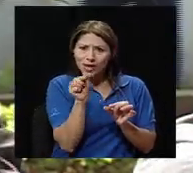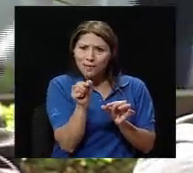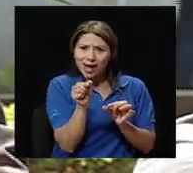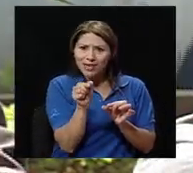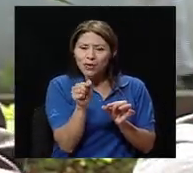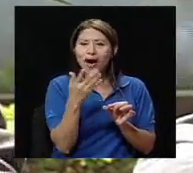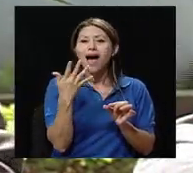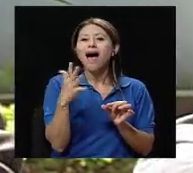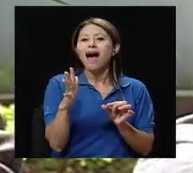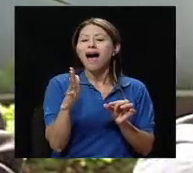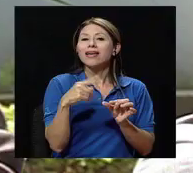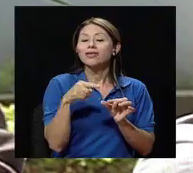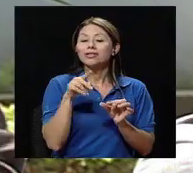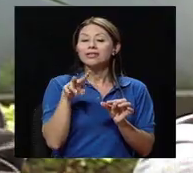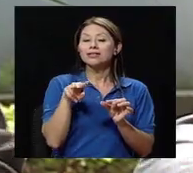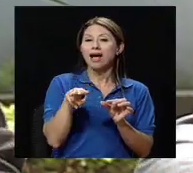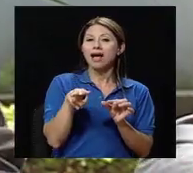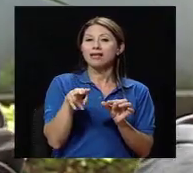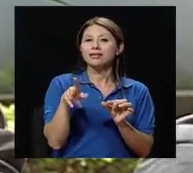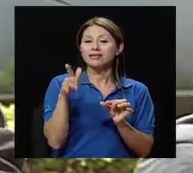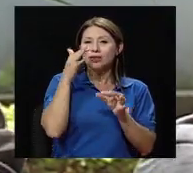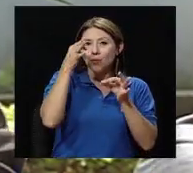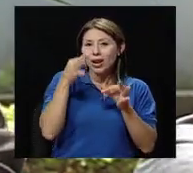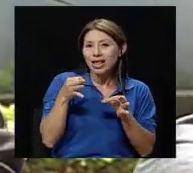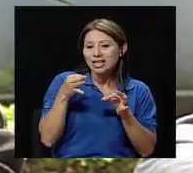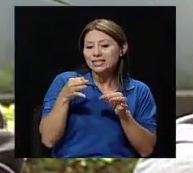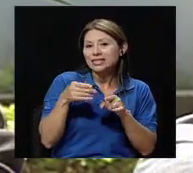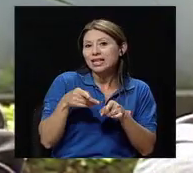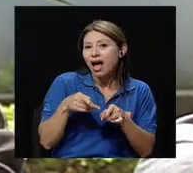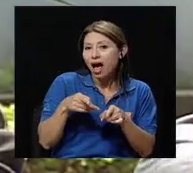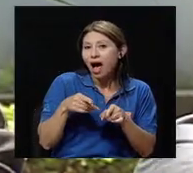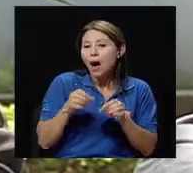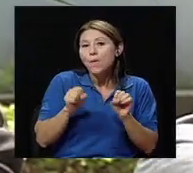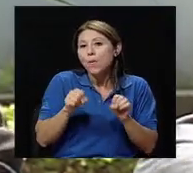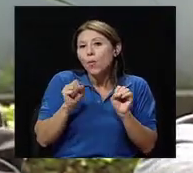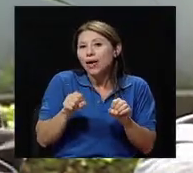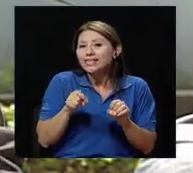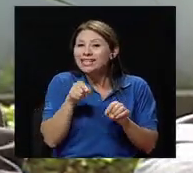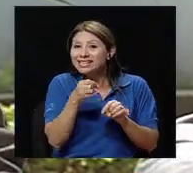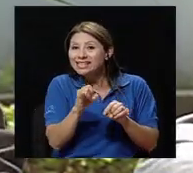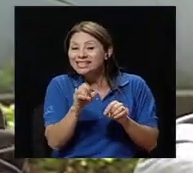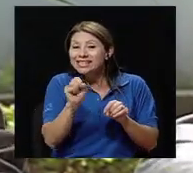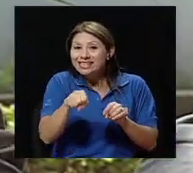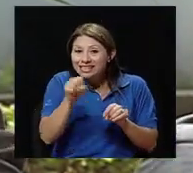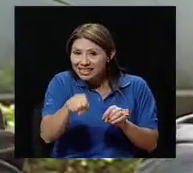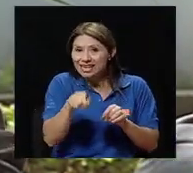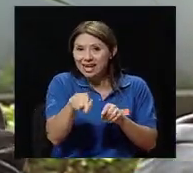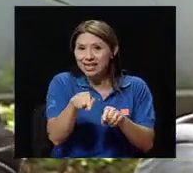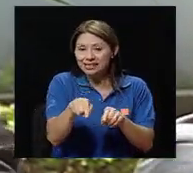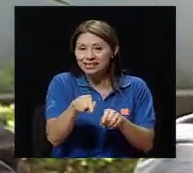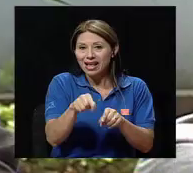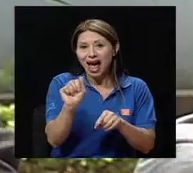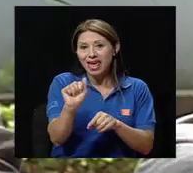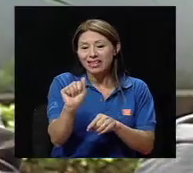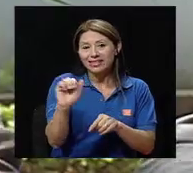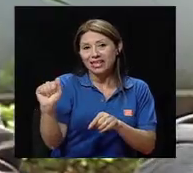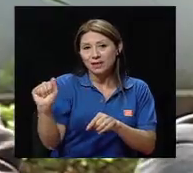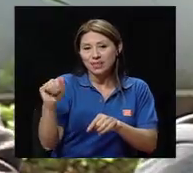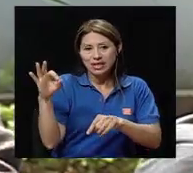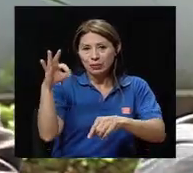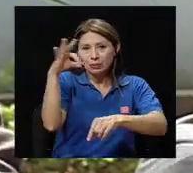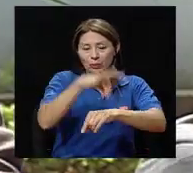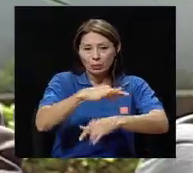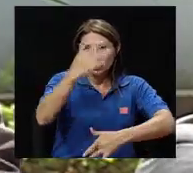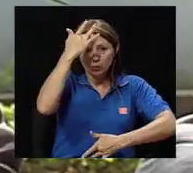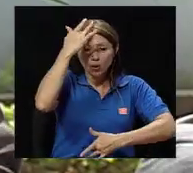decisión diferente hacia esa de Sayiti, porque puede tener lugares diferentes, o dependiendo de lo que son ya larvas, en lugares de criaderos